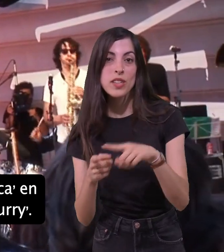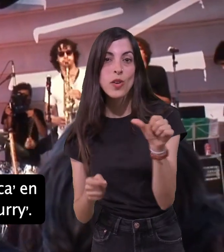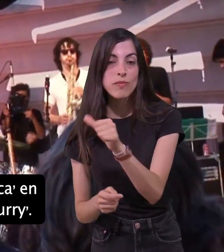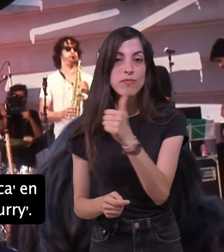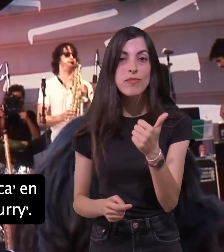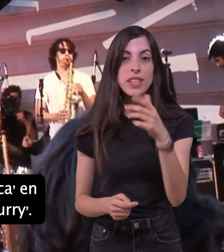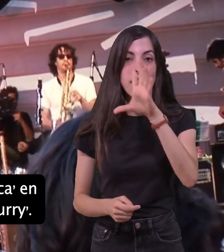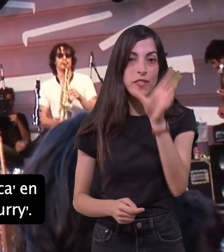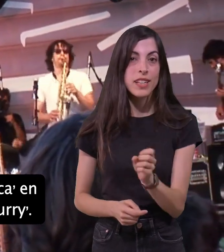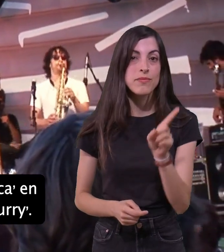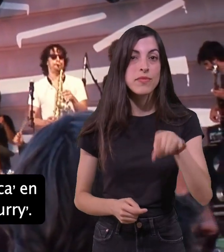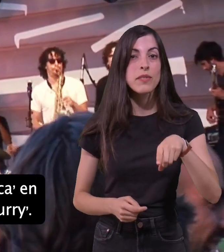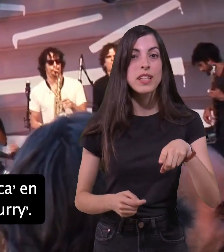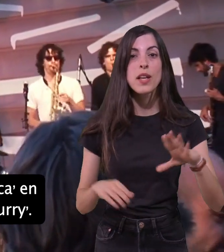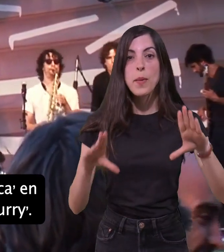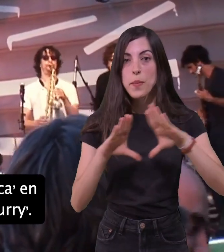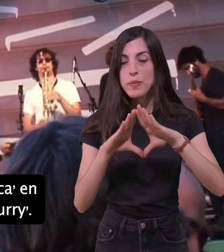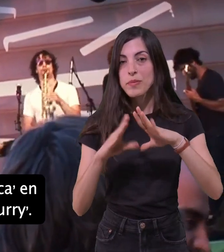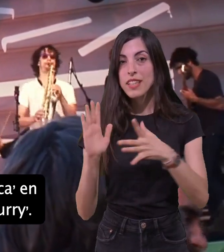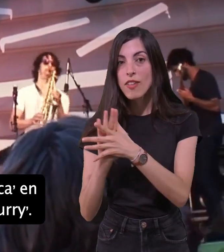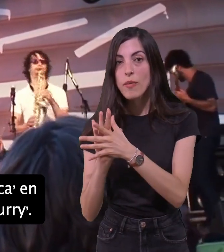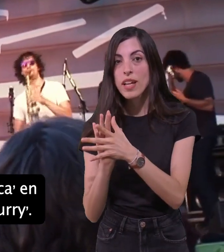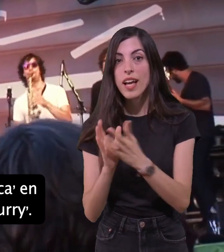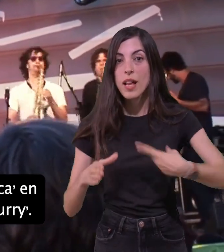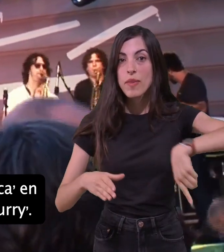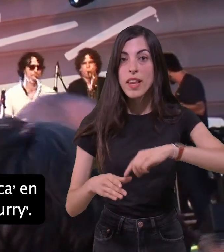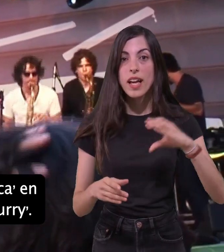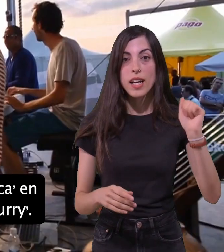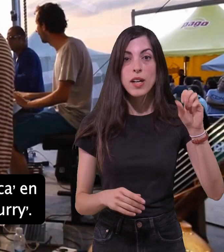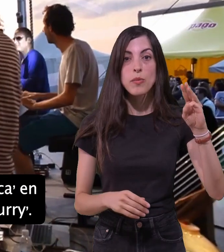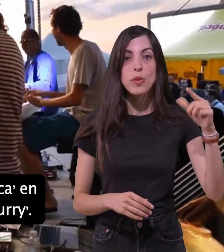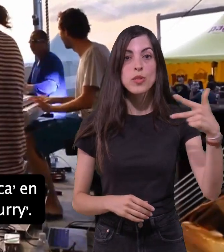una misa flamenca en la Plaza de Capuchinos a cargo de Antonio Gómez El Turri.